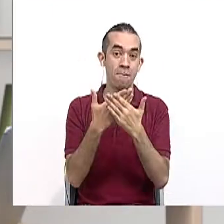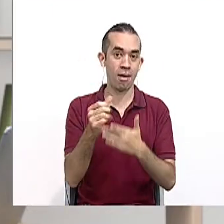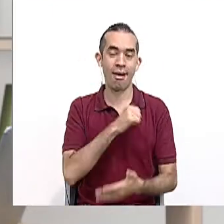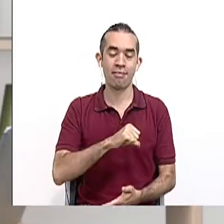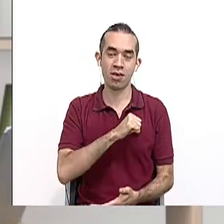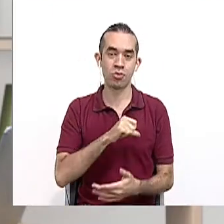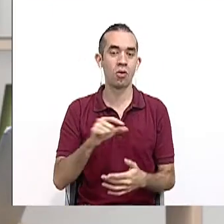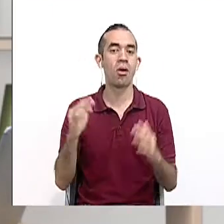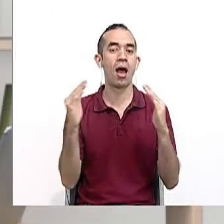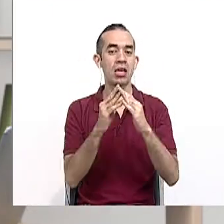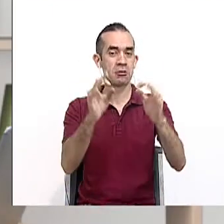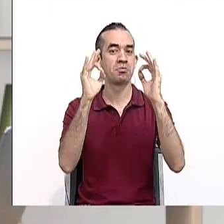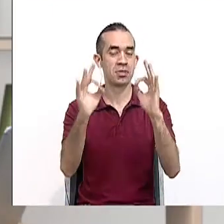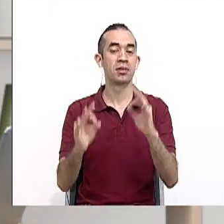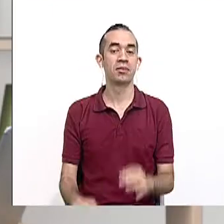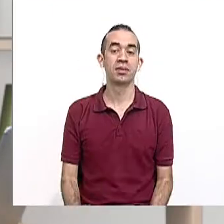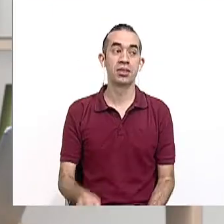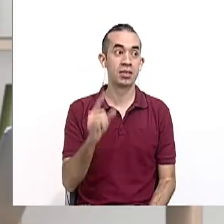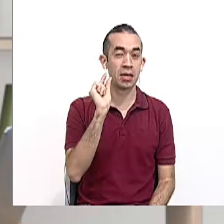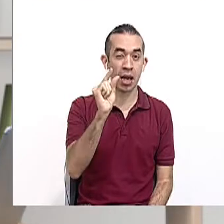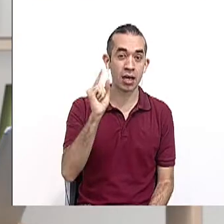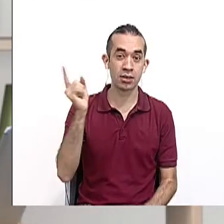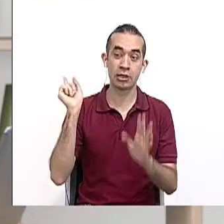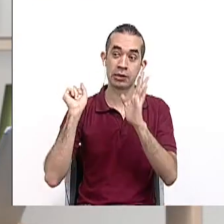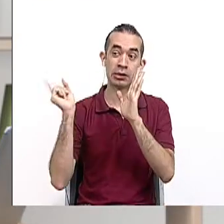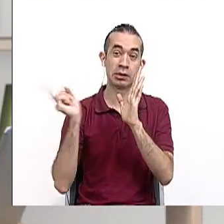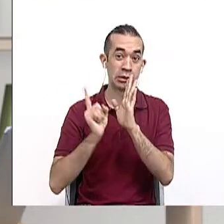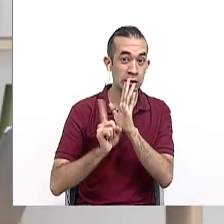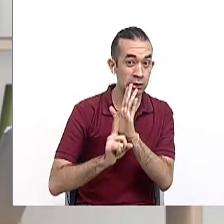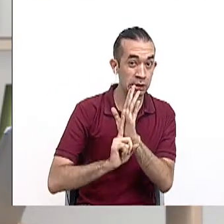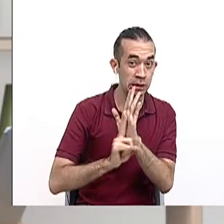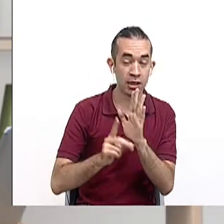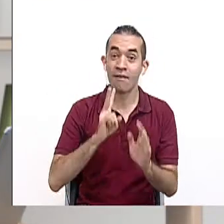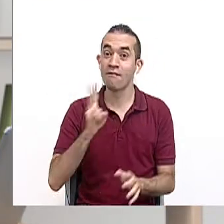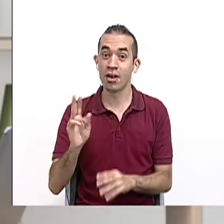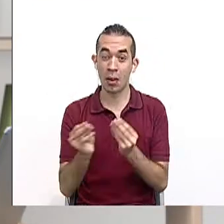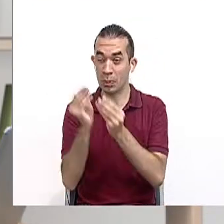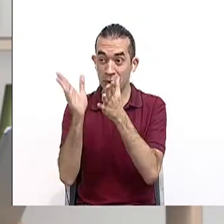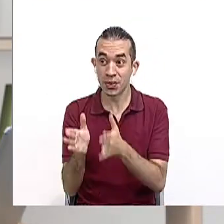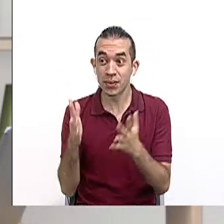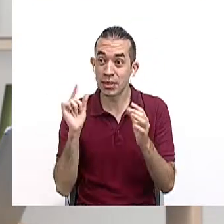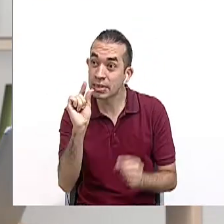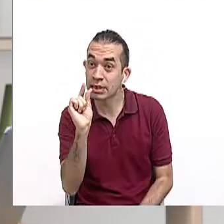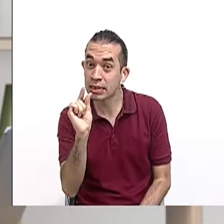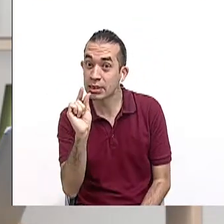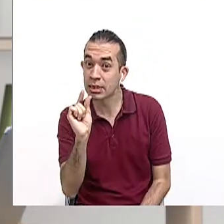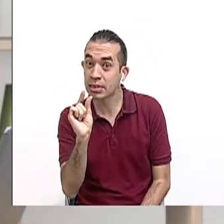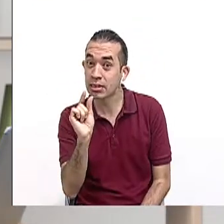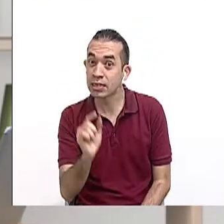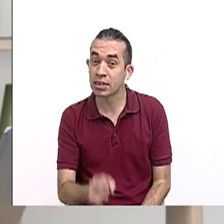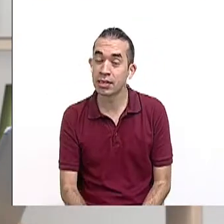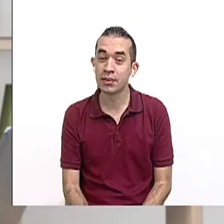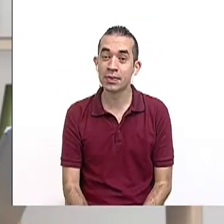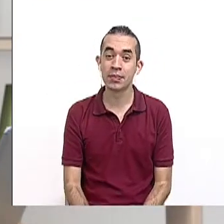acomodados en casa, porque ya va a sonar el timbre. ¿Verdad, señor productor, que suena nuestro timbre?